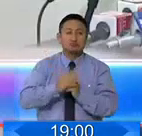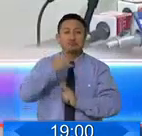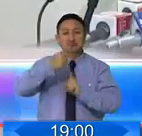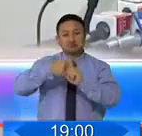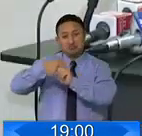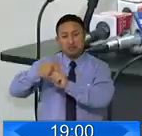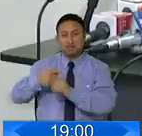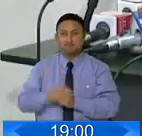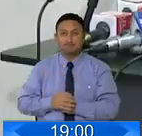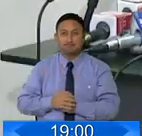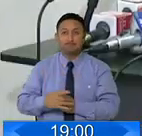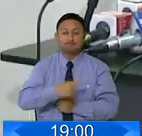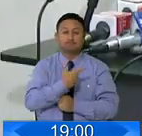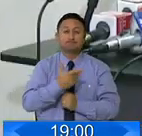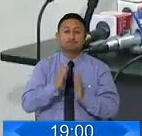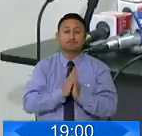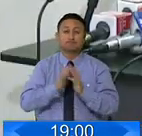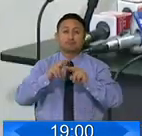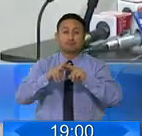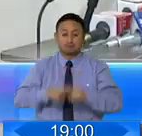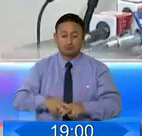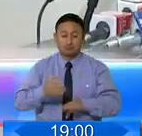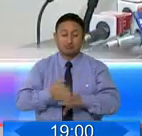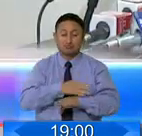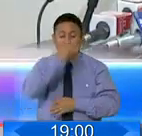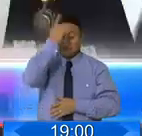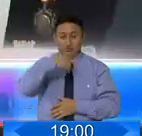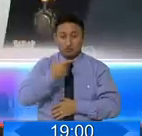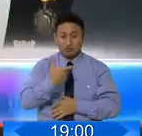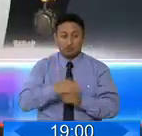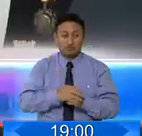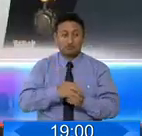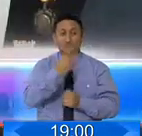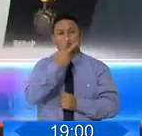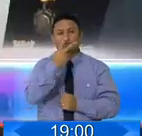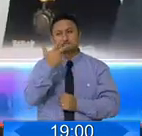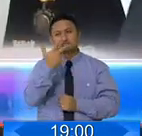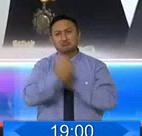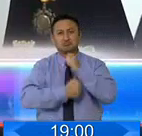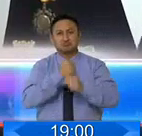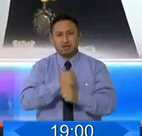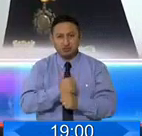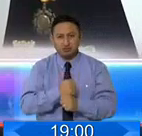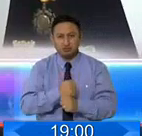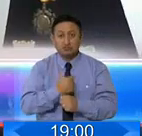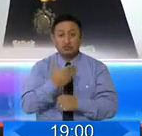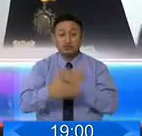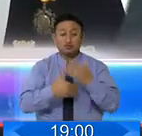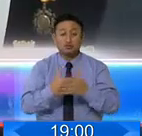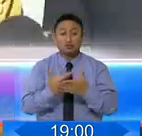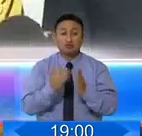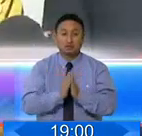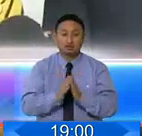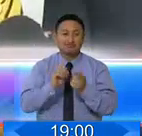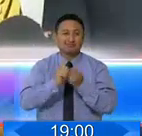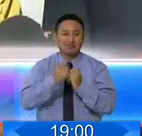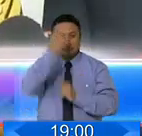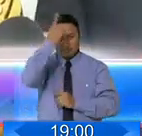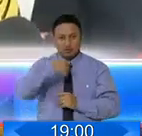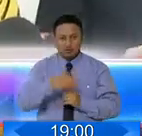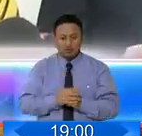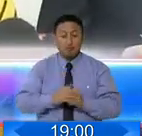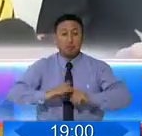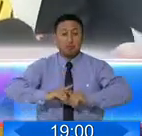El procurador solicitará la revisión de lo resuelto, que podría tomar de 2 a 3 años. Luego se pedirá la nulidad. Entre tanto, desde